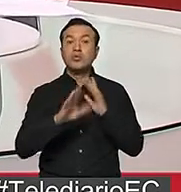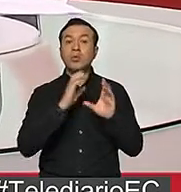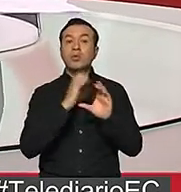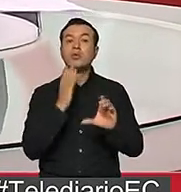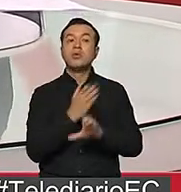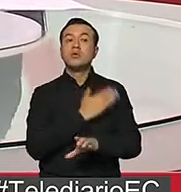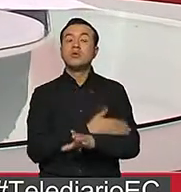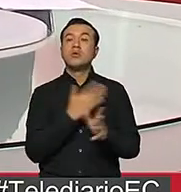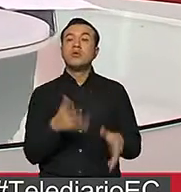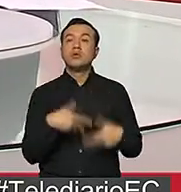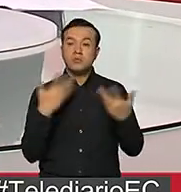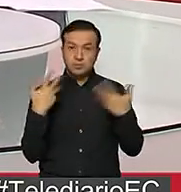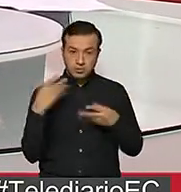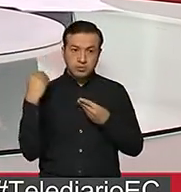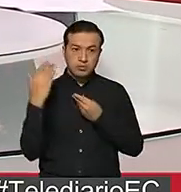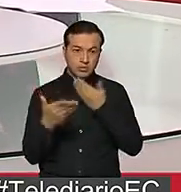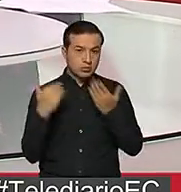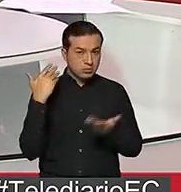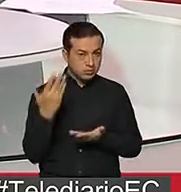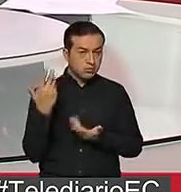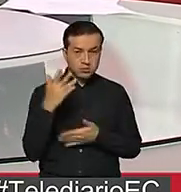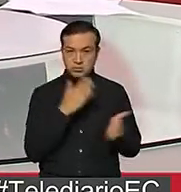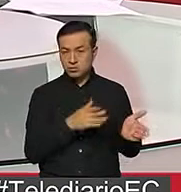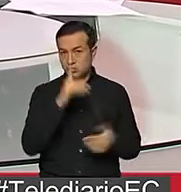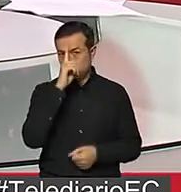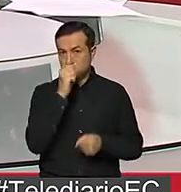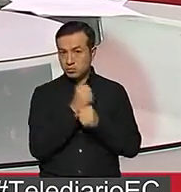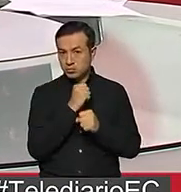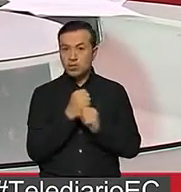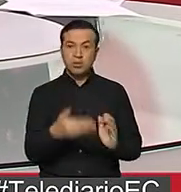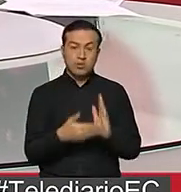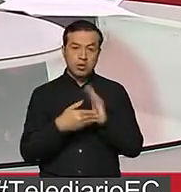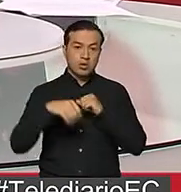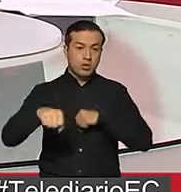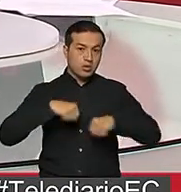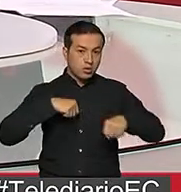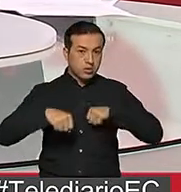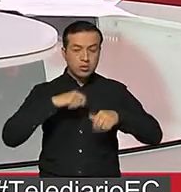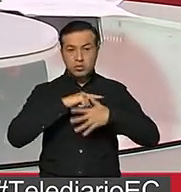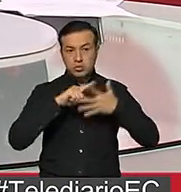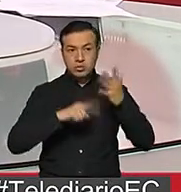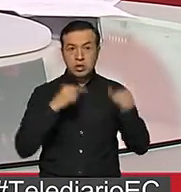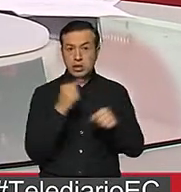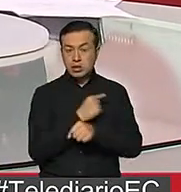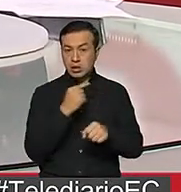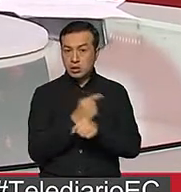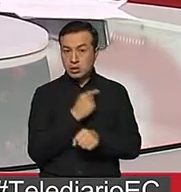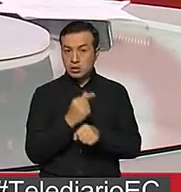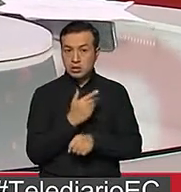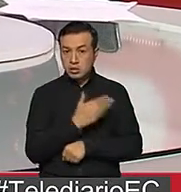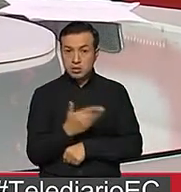anterior estos reciben también las operadoras estamos trabajando en los modelos de gestión directamente con los operadores con los gerentes de las operadoras